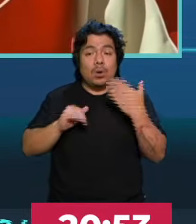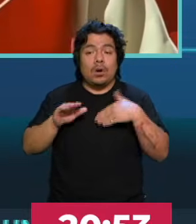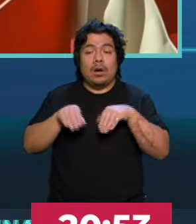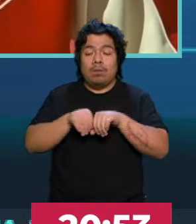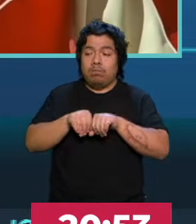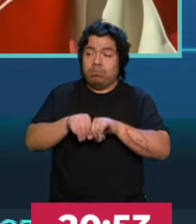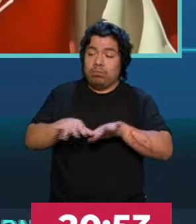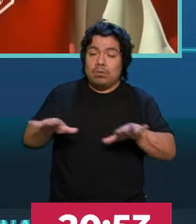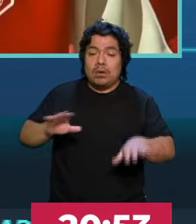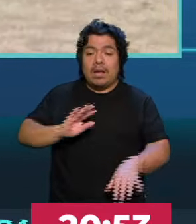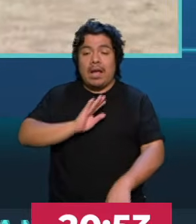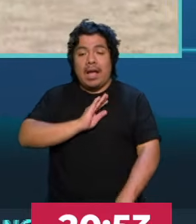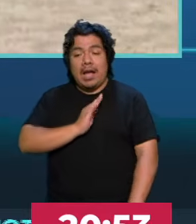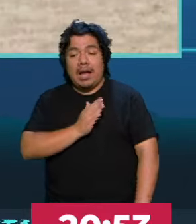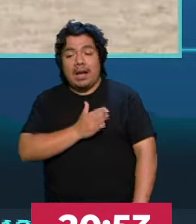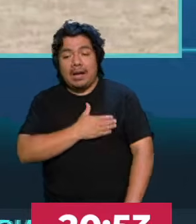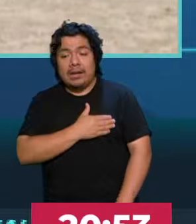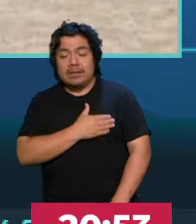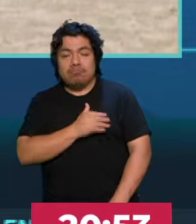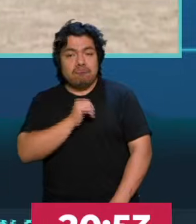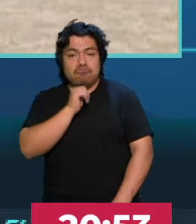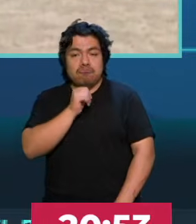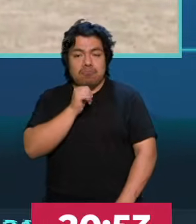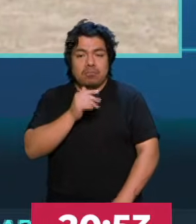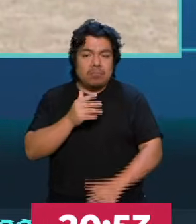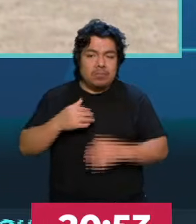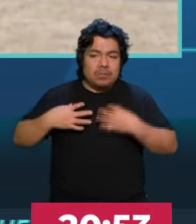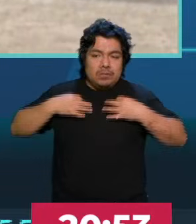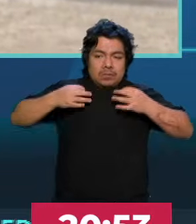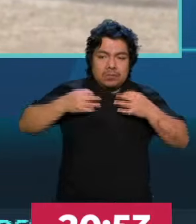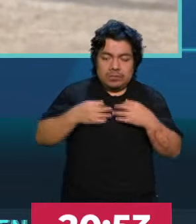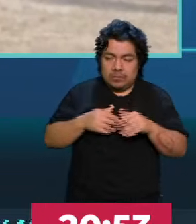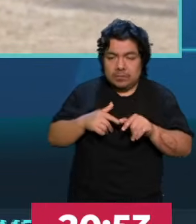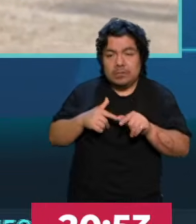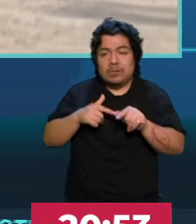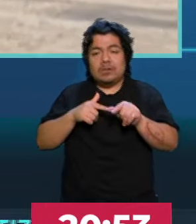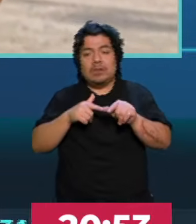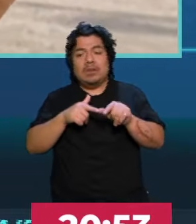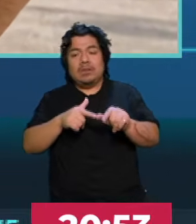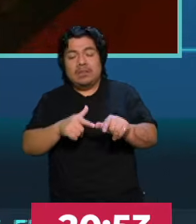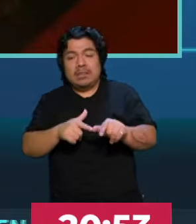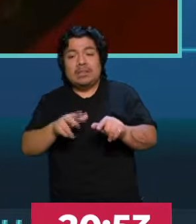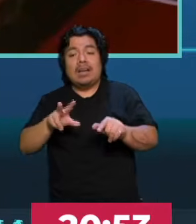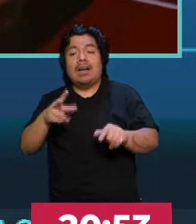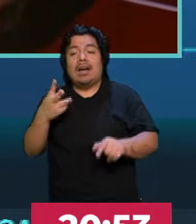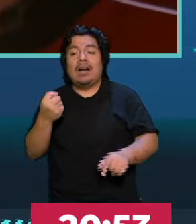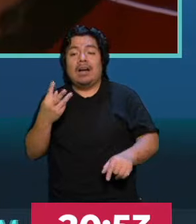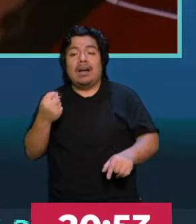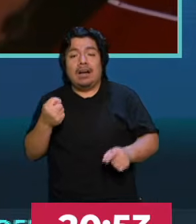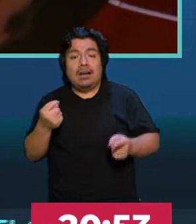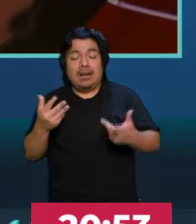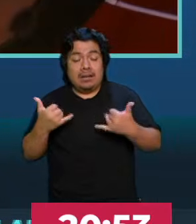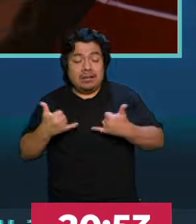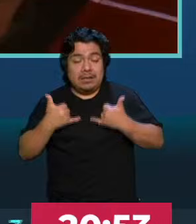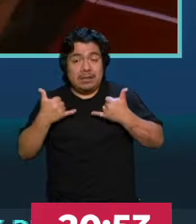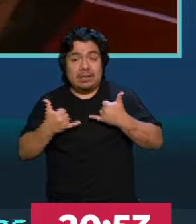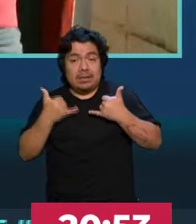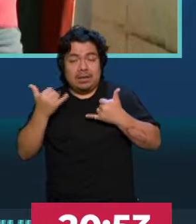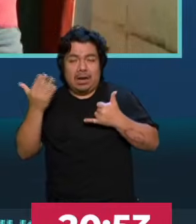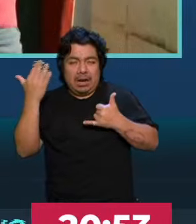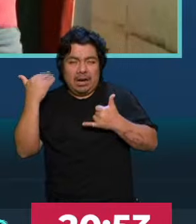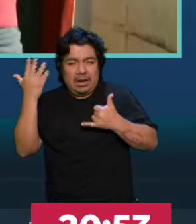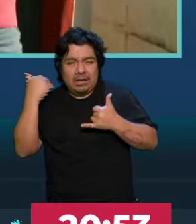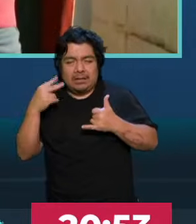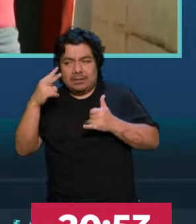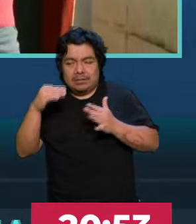¿no? España nunca terminó de ser una gran potencia a la hora de crear televisión, pero en los jóvenes 2000 estaban haciendo